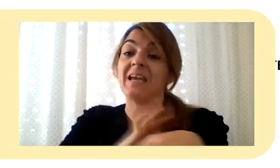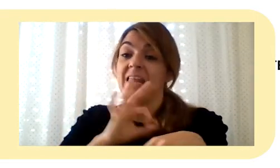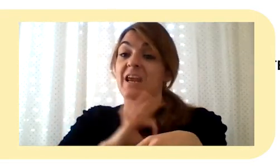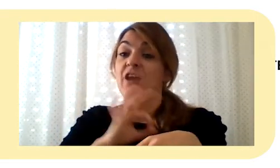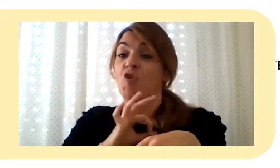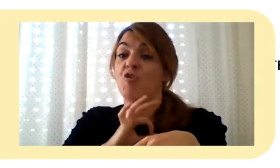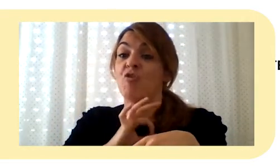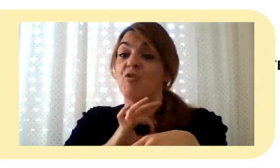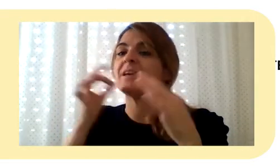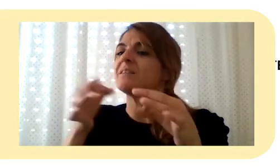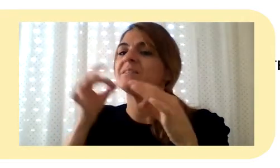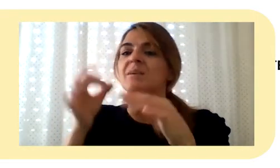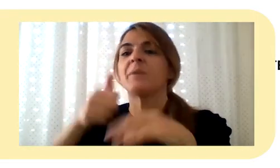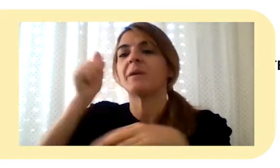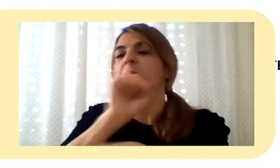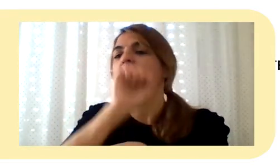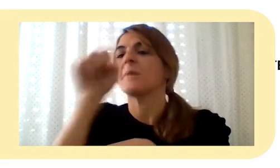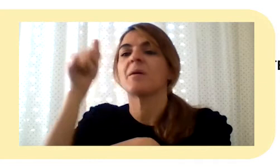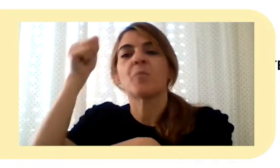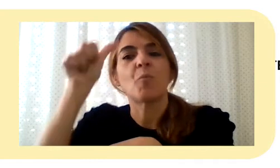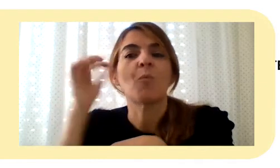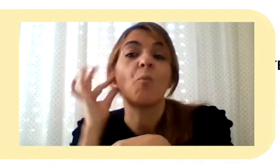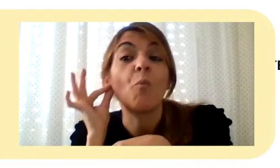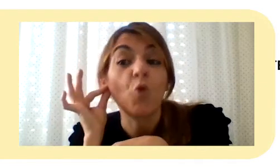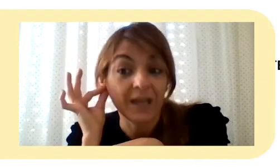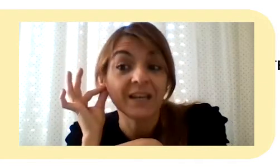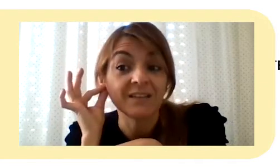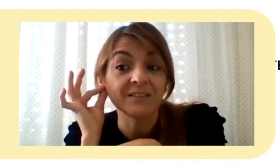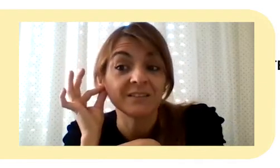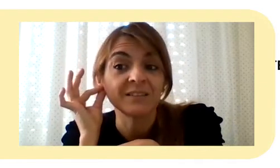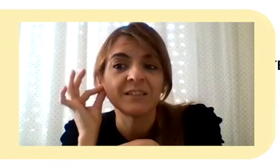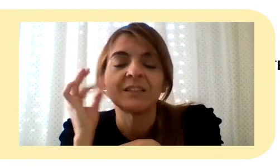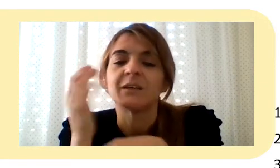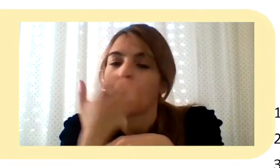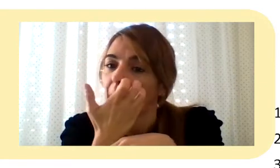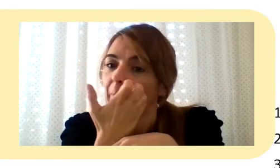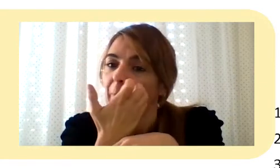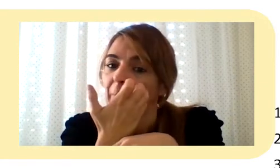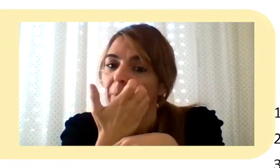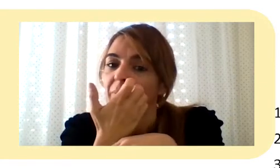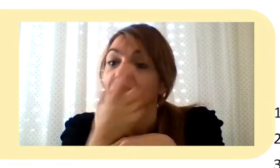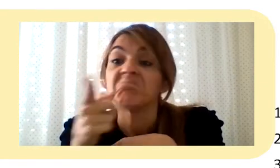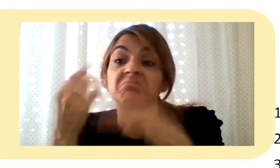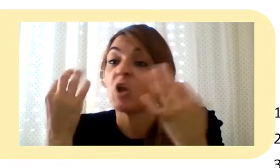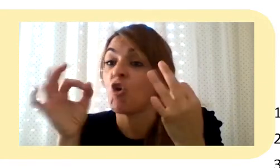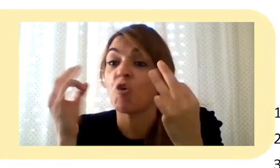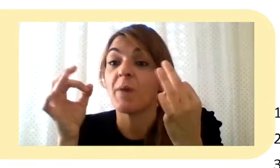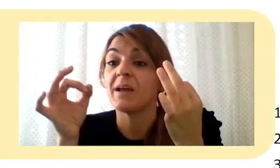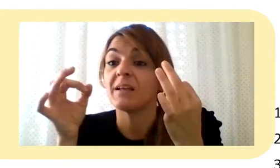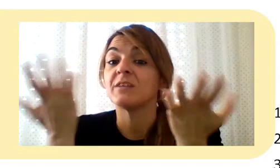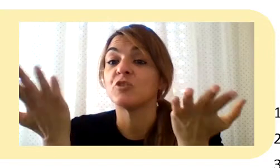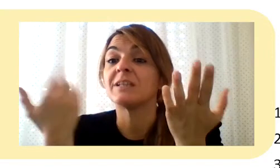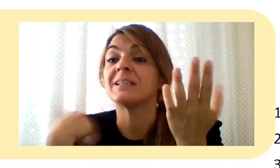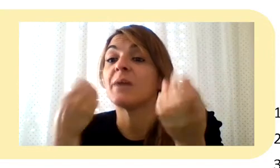de casos de mujeres que de hombres, de enero del 2021. Era normal, por lo que ya se ha estado comentando